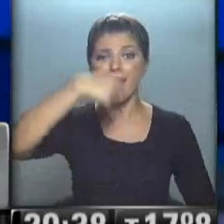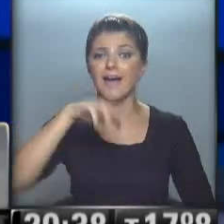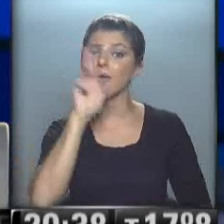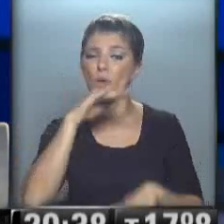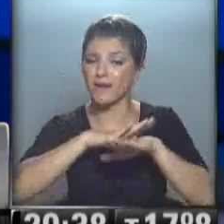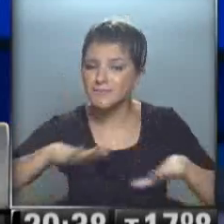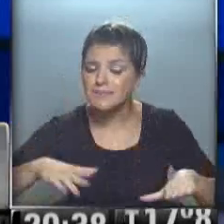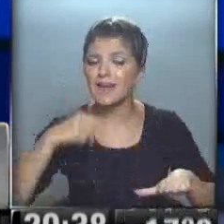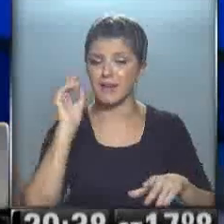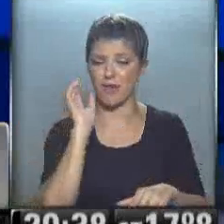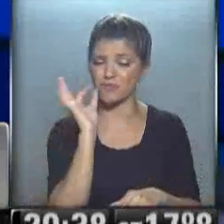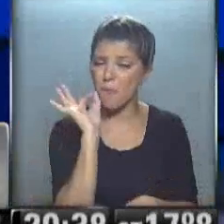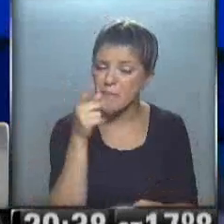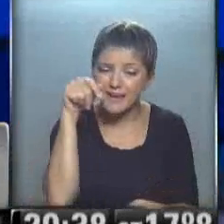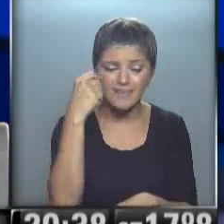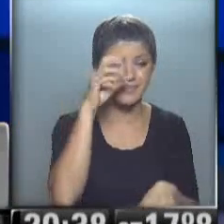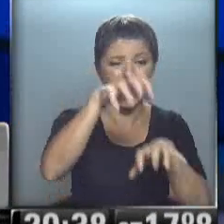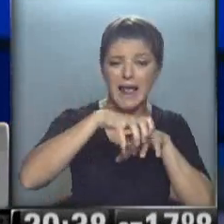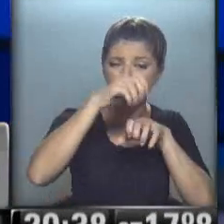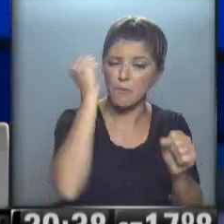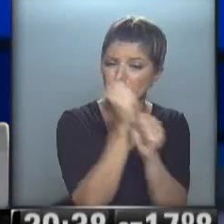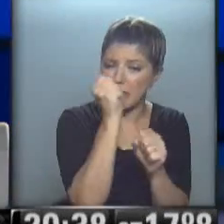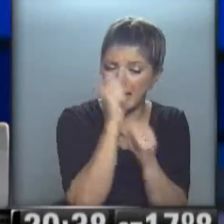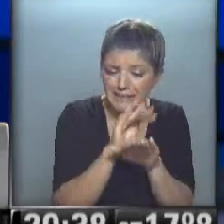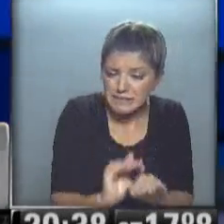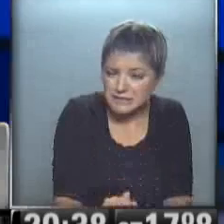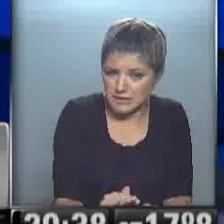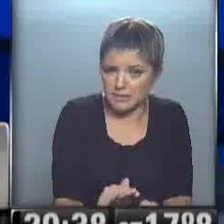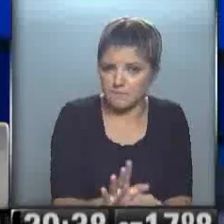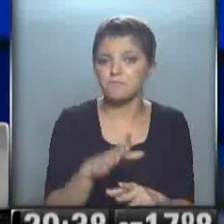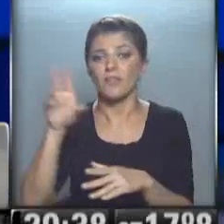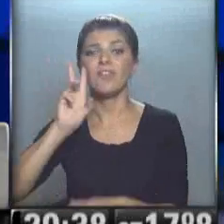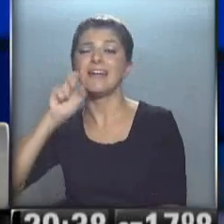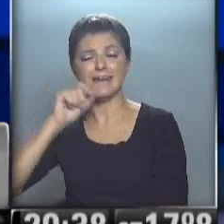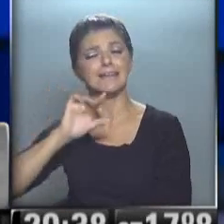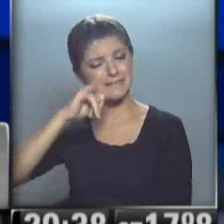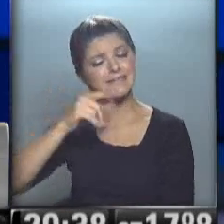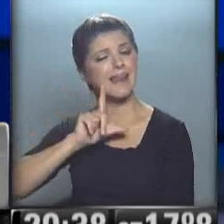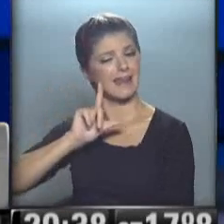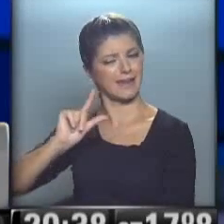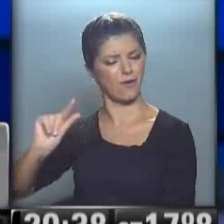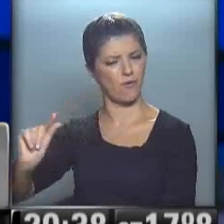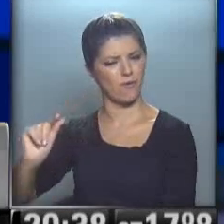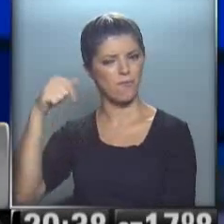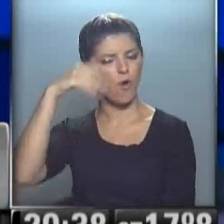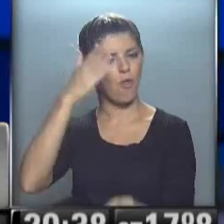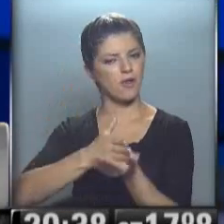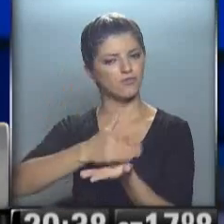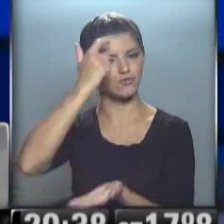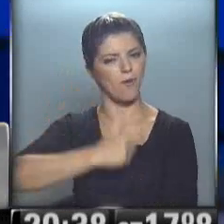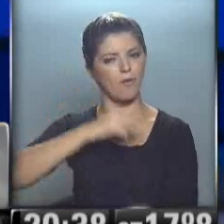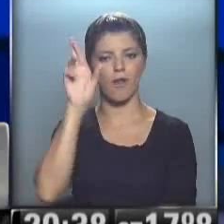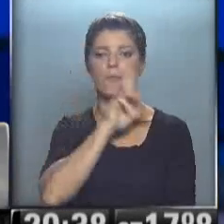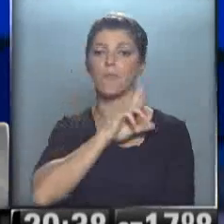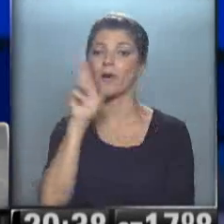son obligadas a trabajar en las cosechas muy tempranamente. Nigeria está lejos, pero los derechos humanos de las mujeres